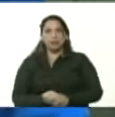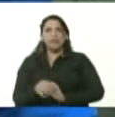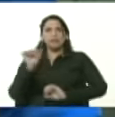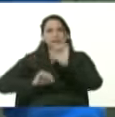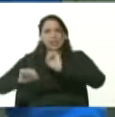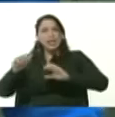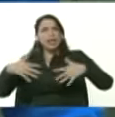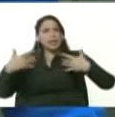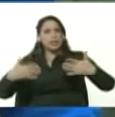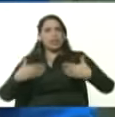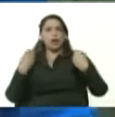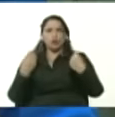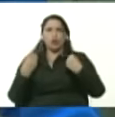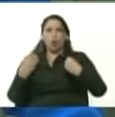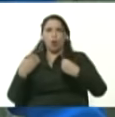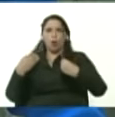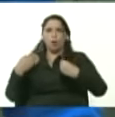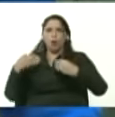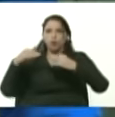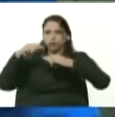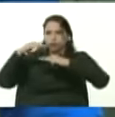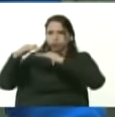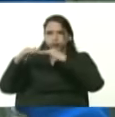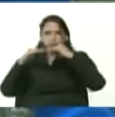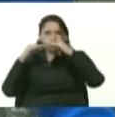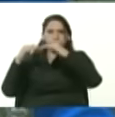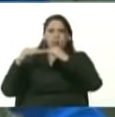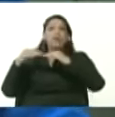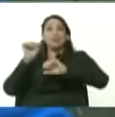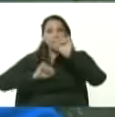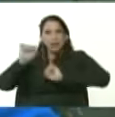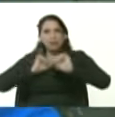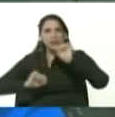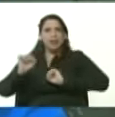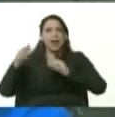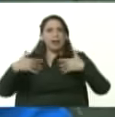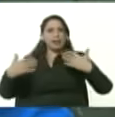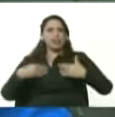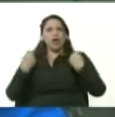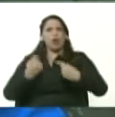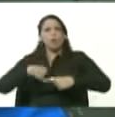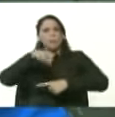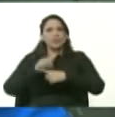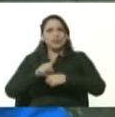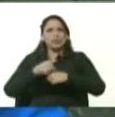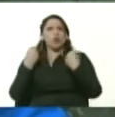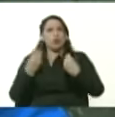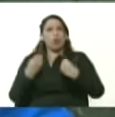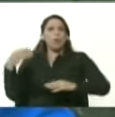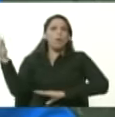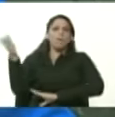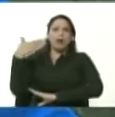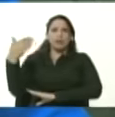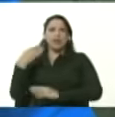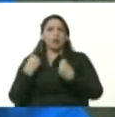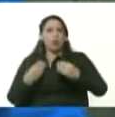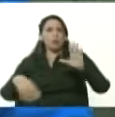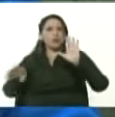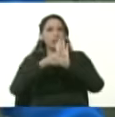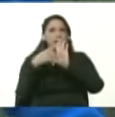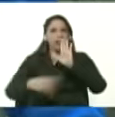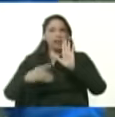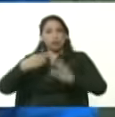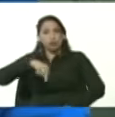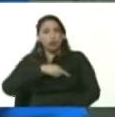alegría como una trinchera, defender la alegría como un principio, como una bandera, como un derecho. Con